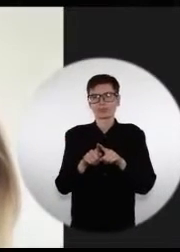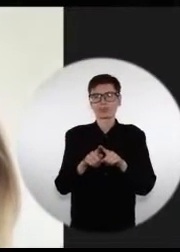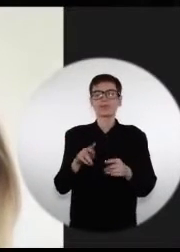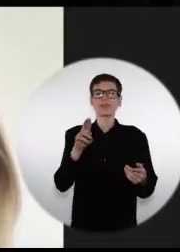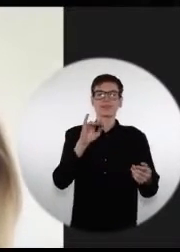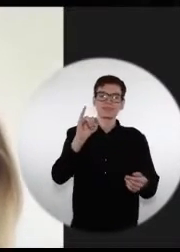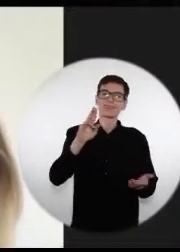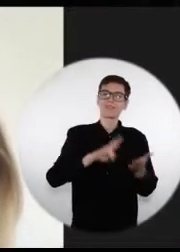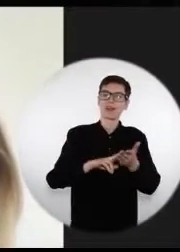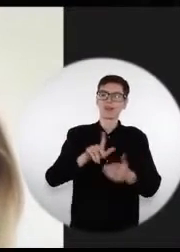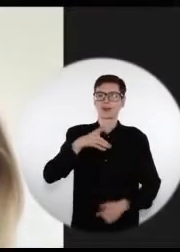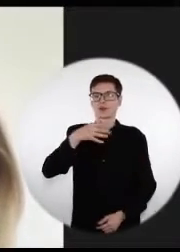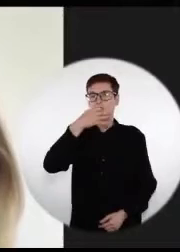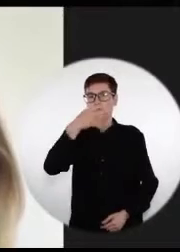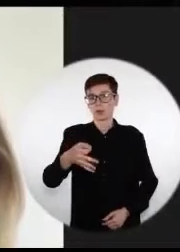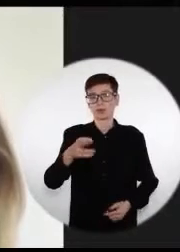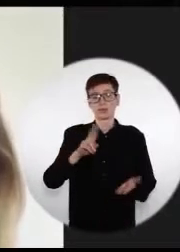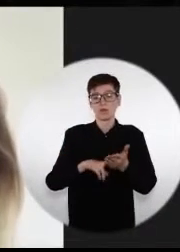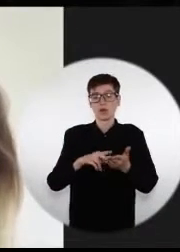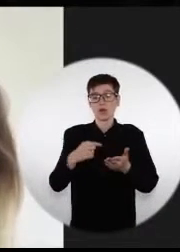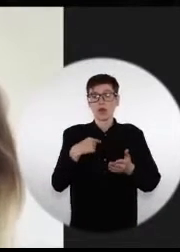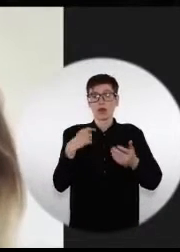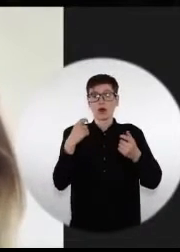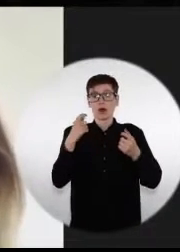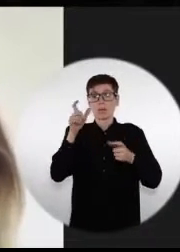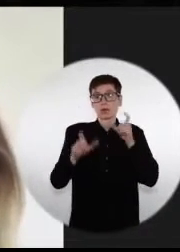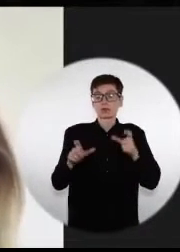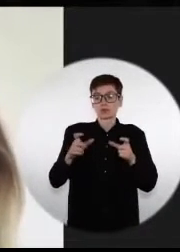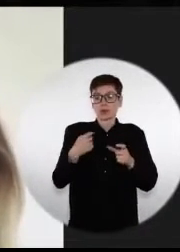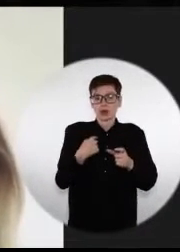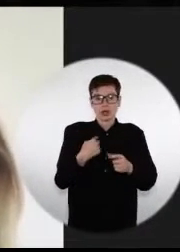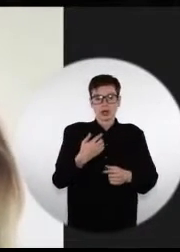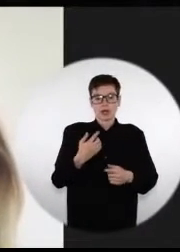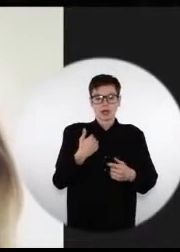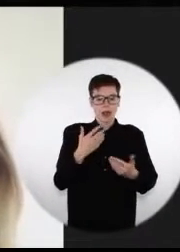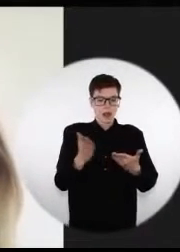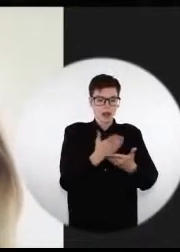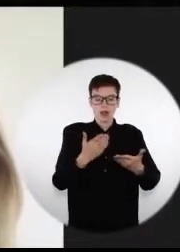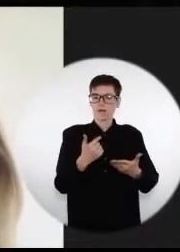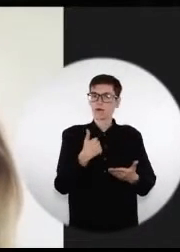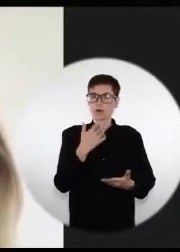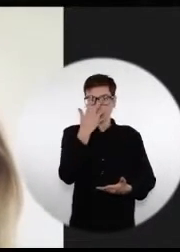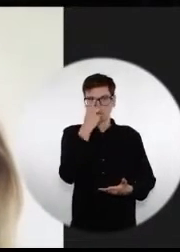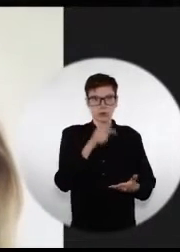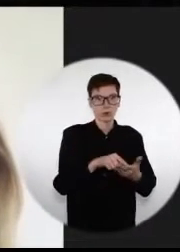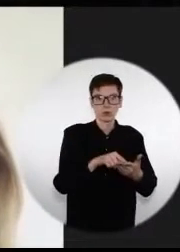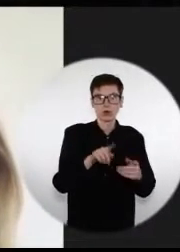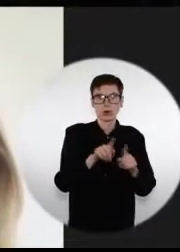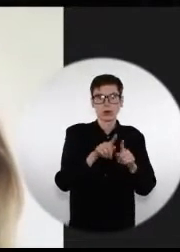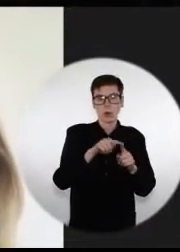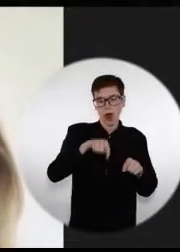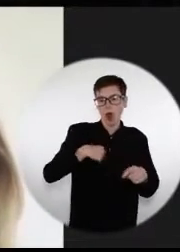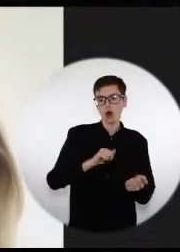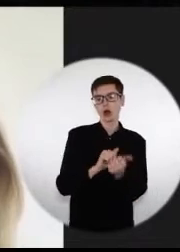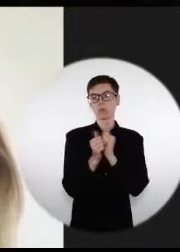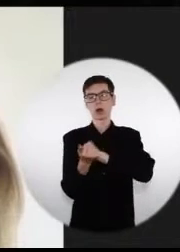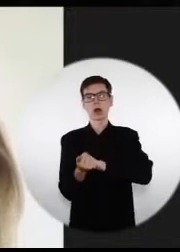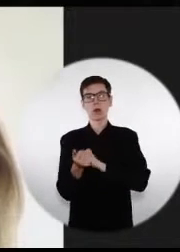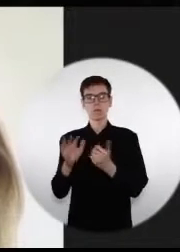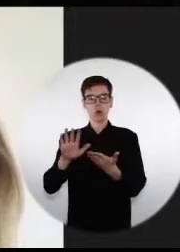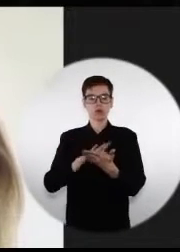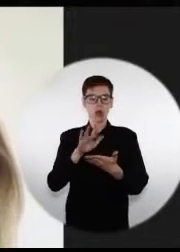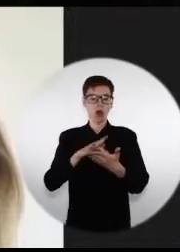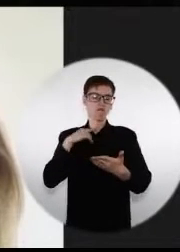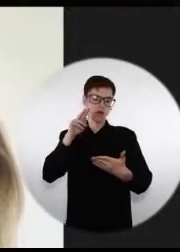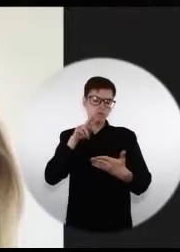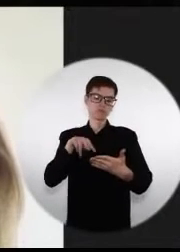claro y en el fondo porque uno le está perdiendo el medio a ciertas cosas como tú decir una clave reacio a consumir ciertas cosas en